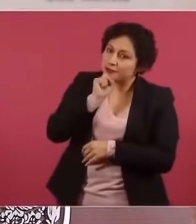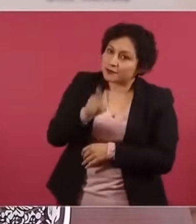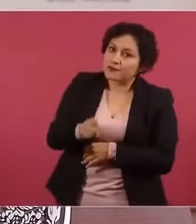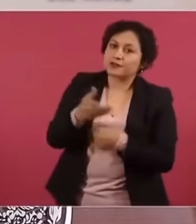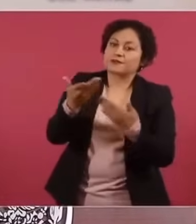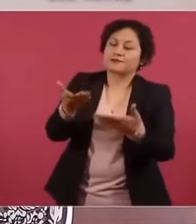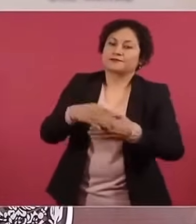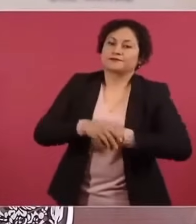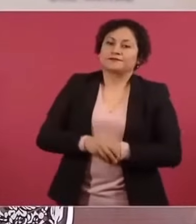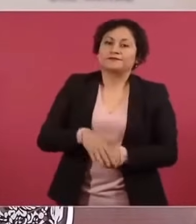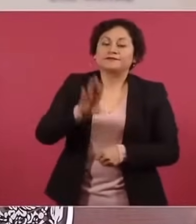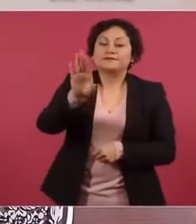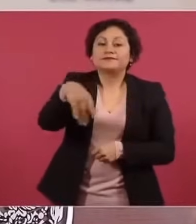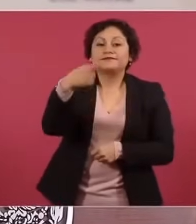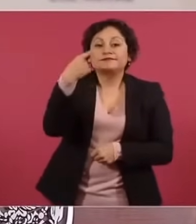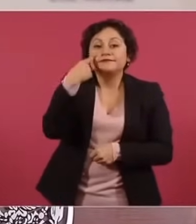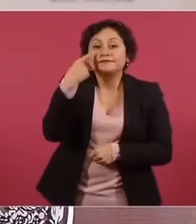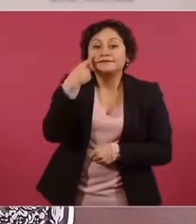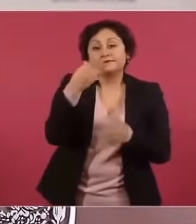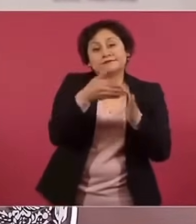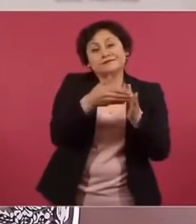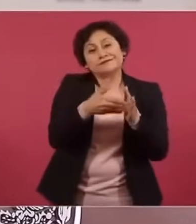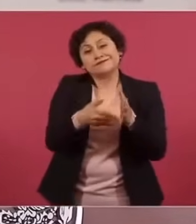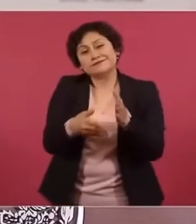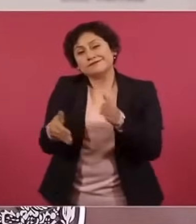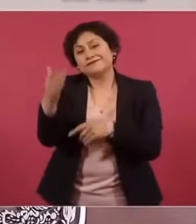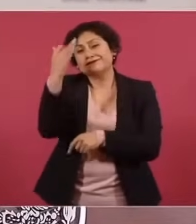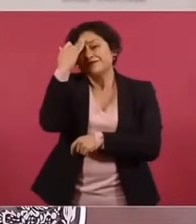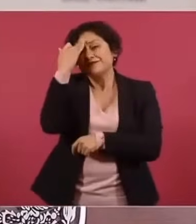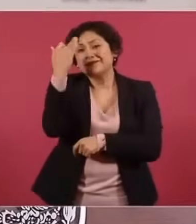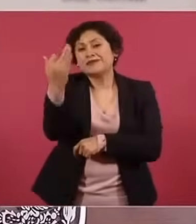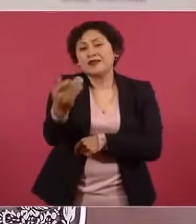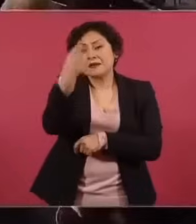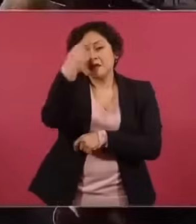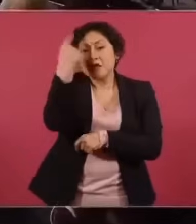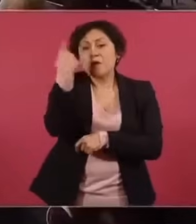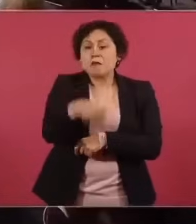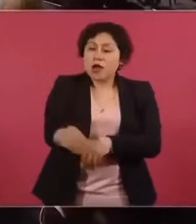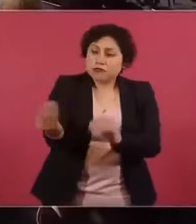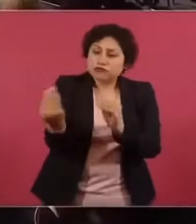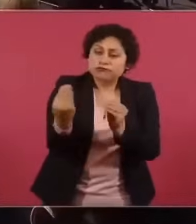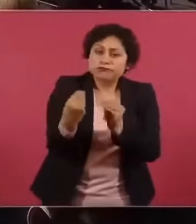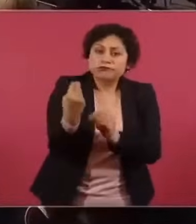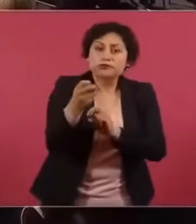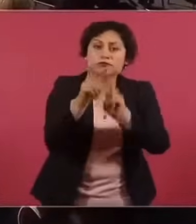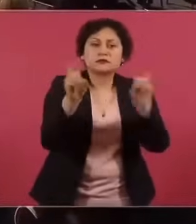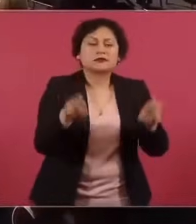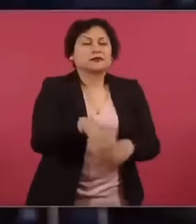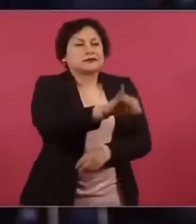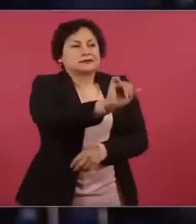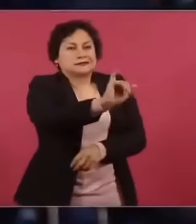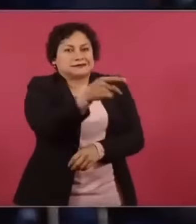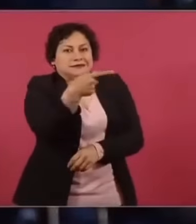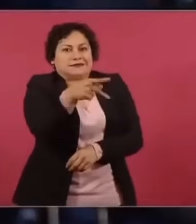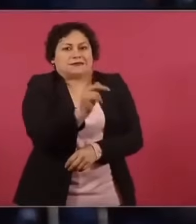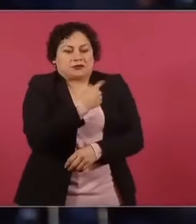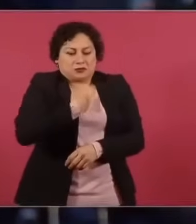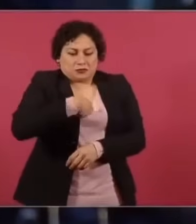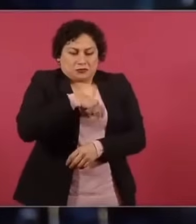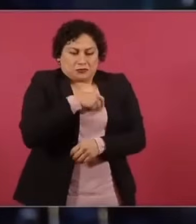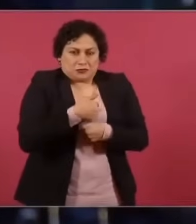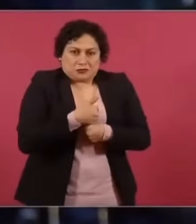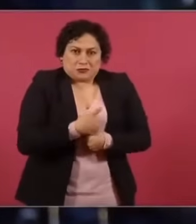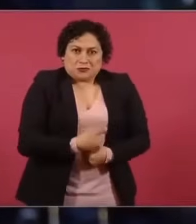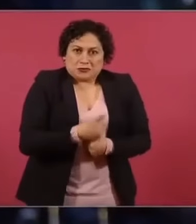tiempo tratar eso, debatir sobre eso. Pero es algo que nos duele a nuestra profesión. No,